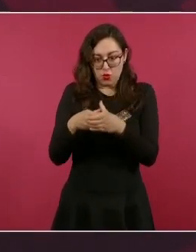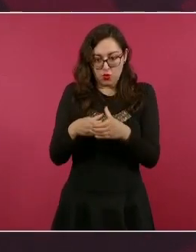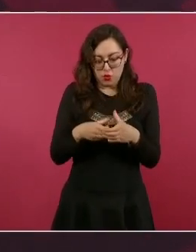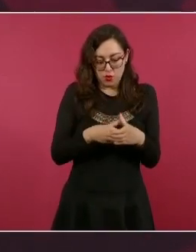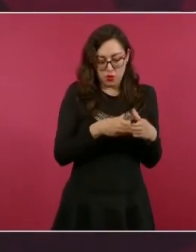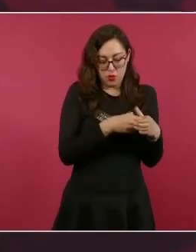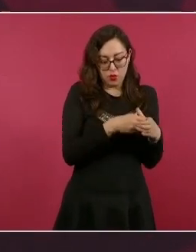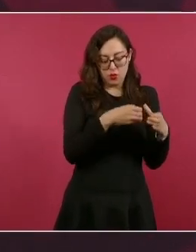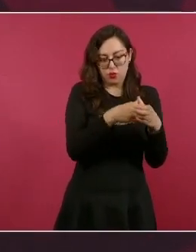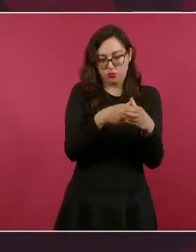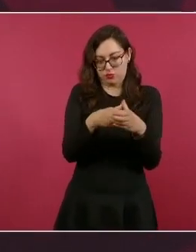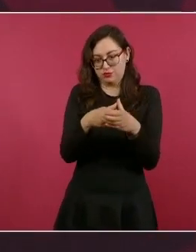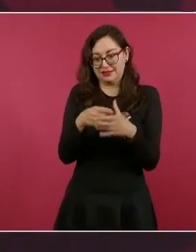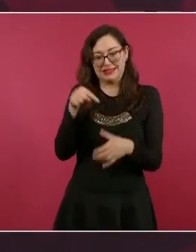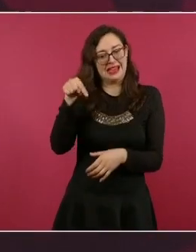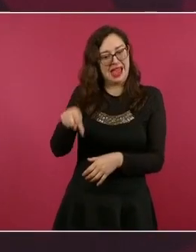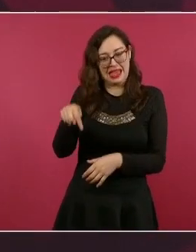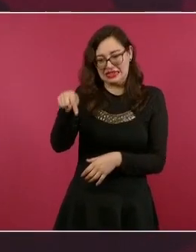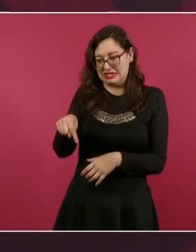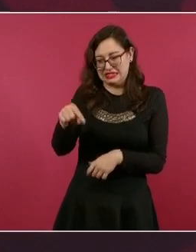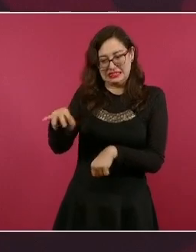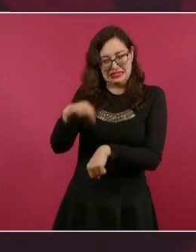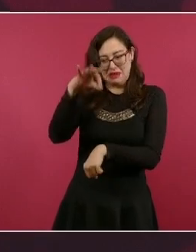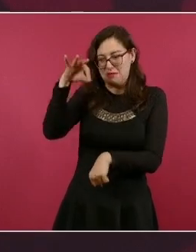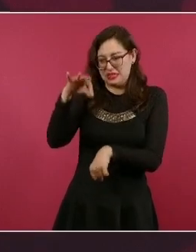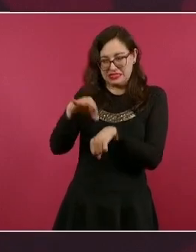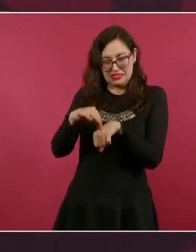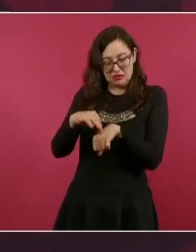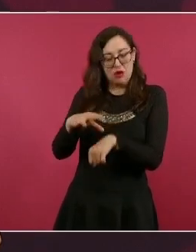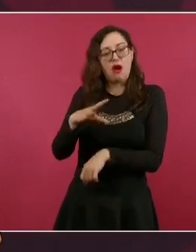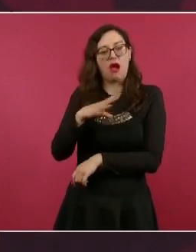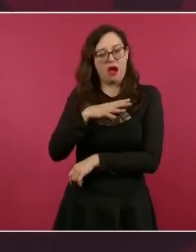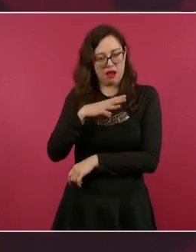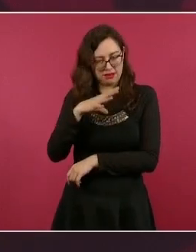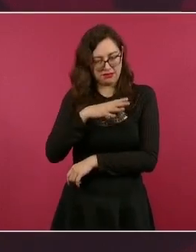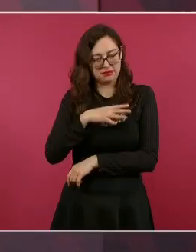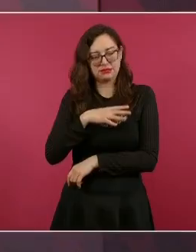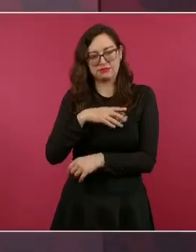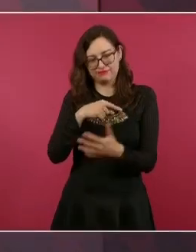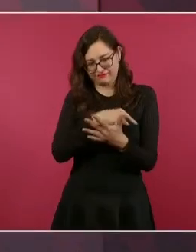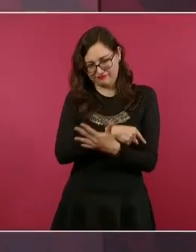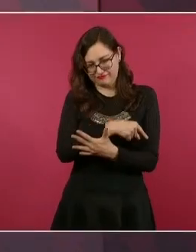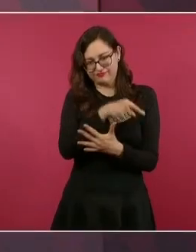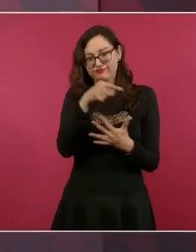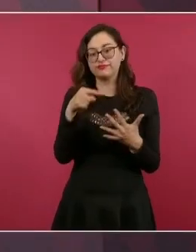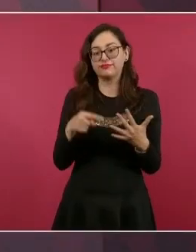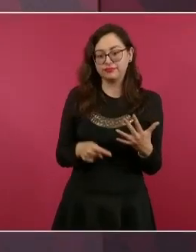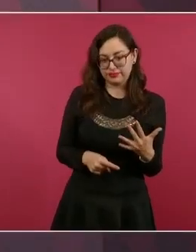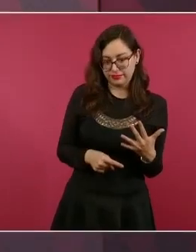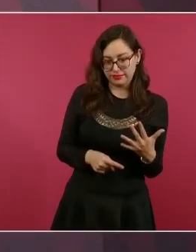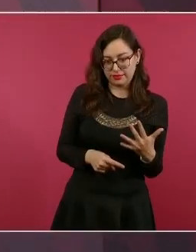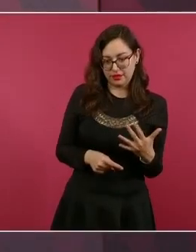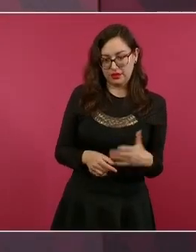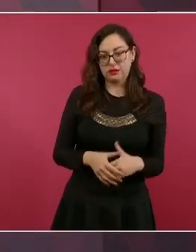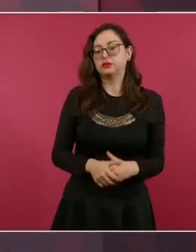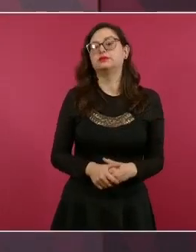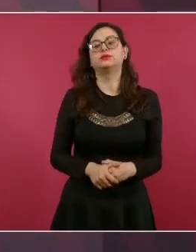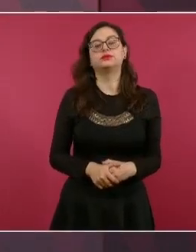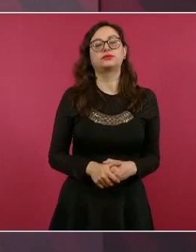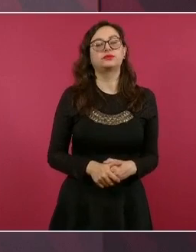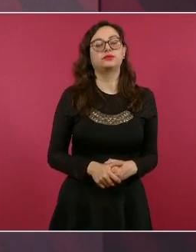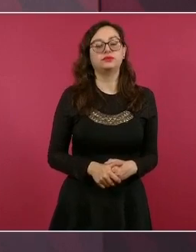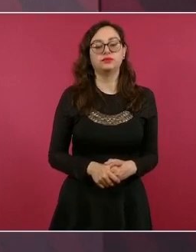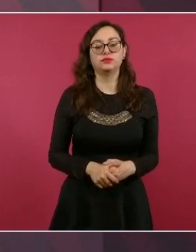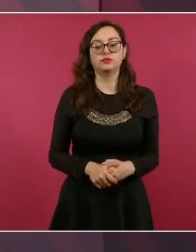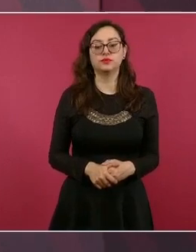que hizo el más reciente o de los más recientes montajes